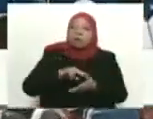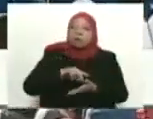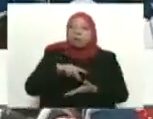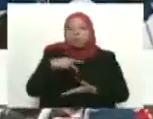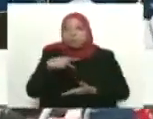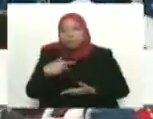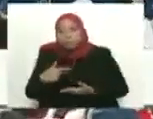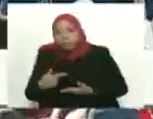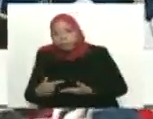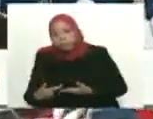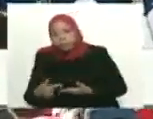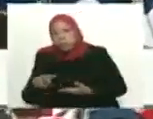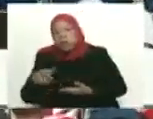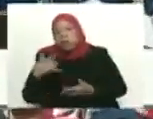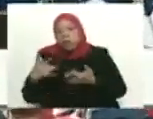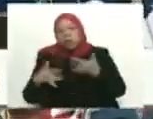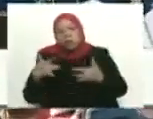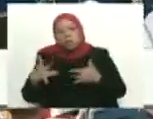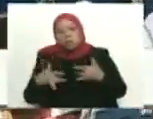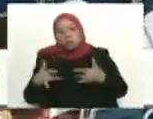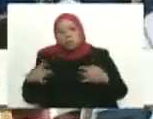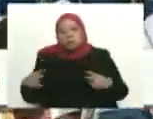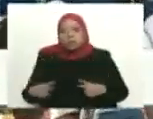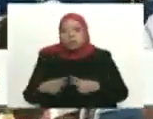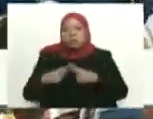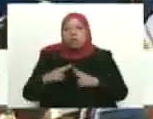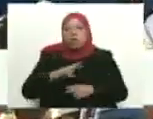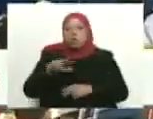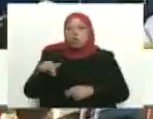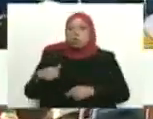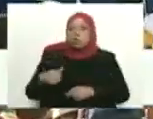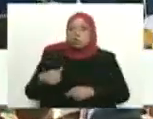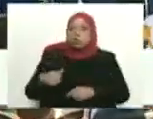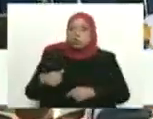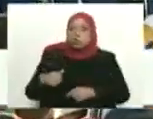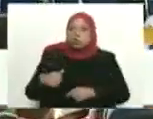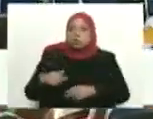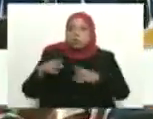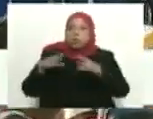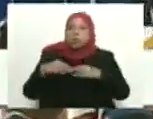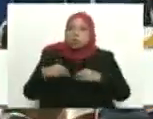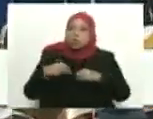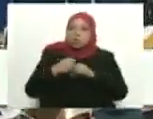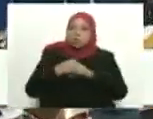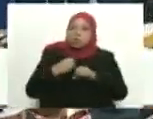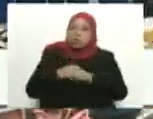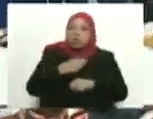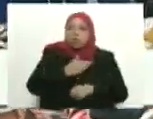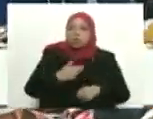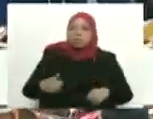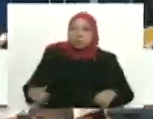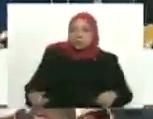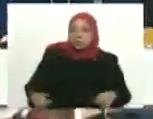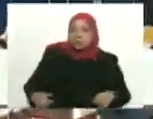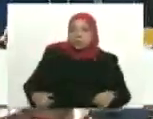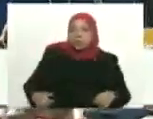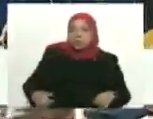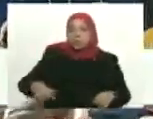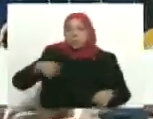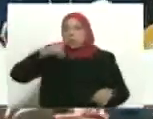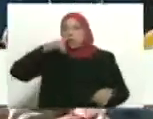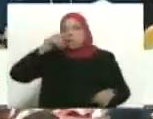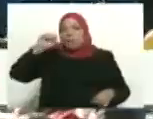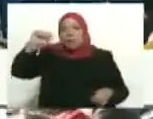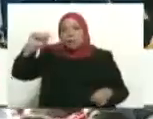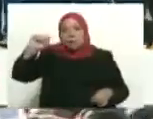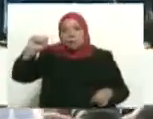Pero eso es lo mejor de estas actividades porque nos encontramos entre nosotros. Es un reconocimiento que el hermano presidente Nicolás